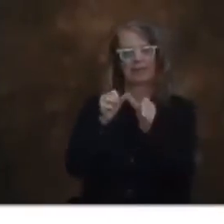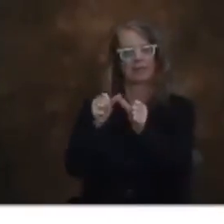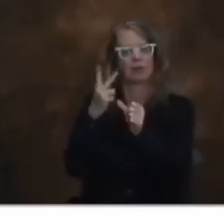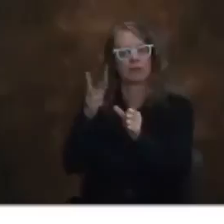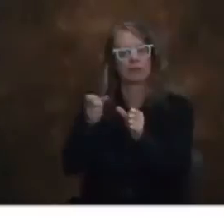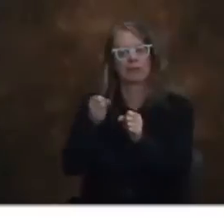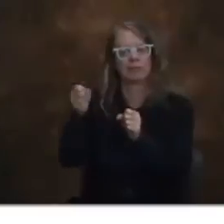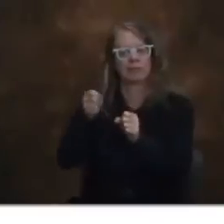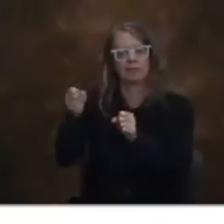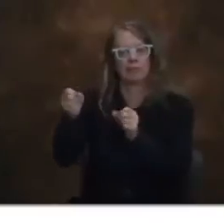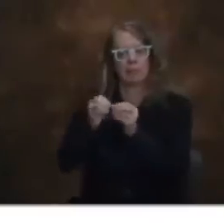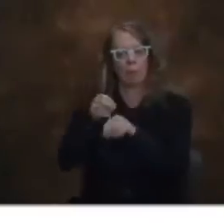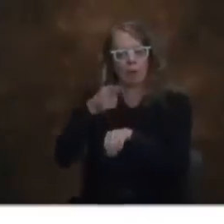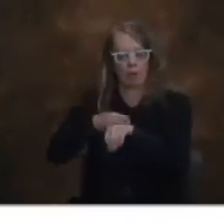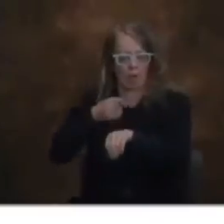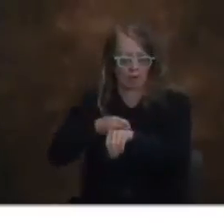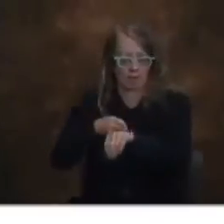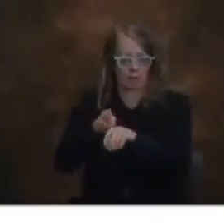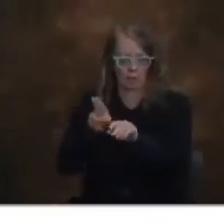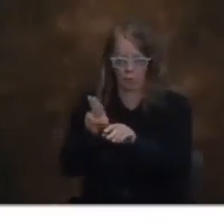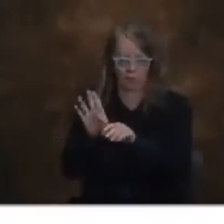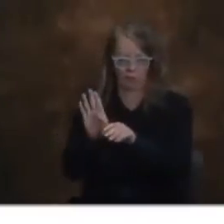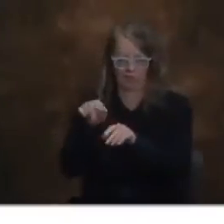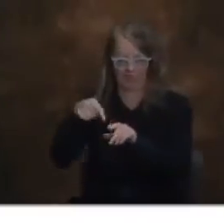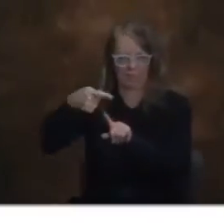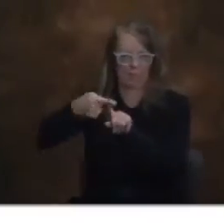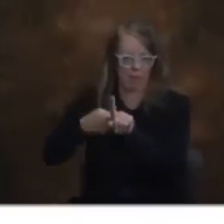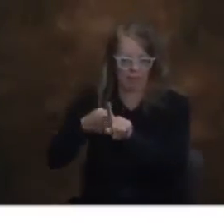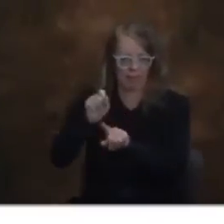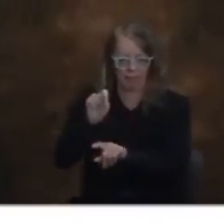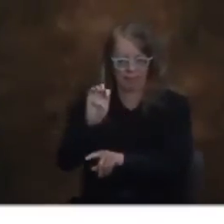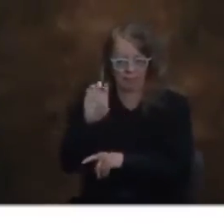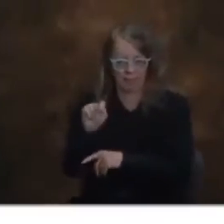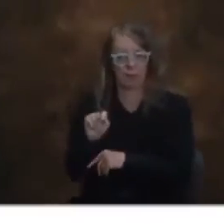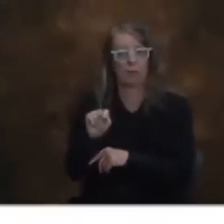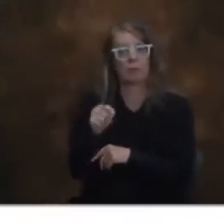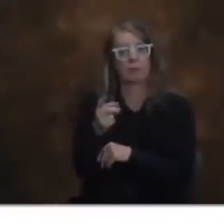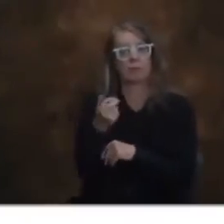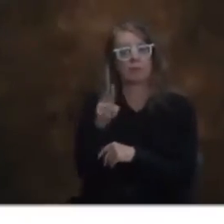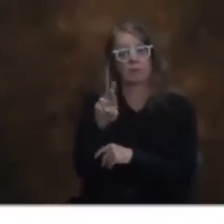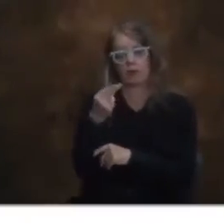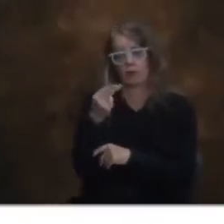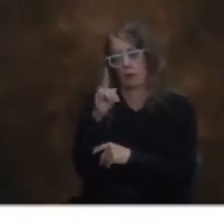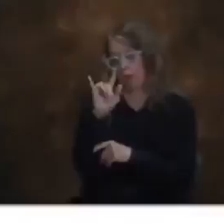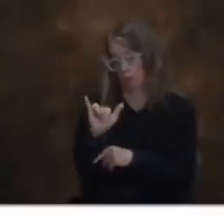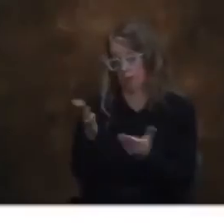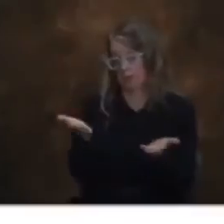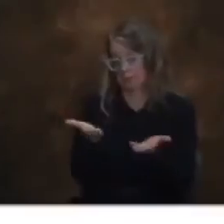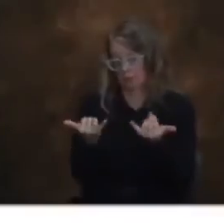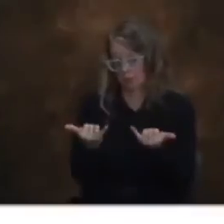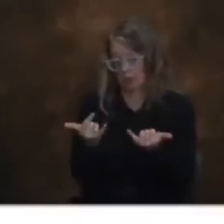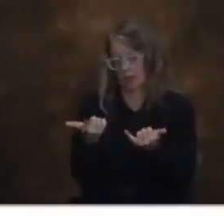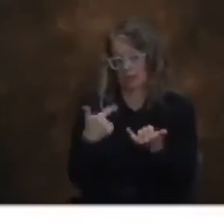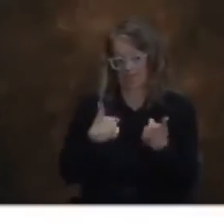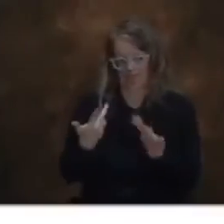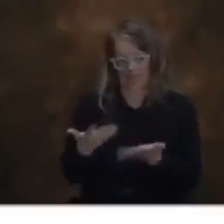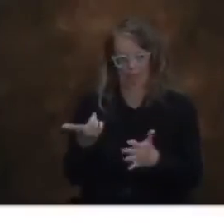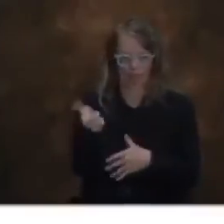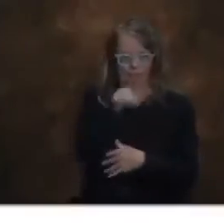entrado septiembre el doctor hablara sobre la situación actual del cómic 19 dentro del sistema